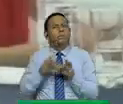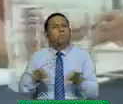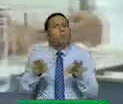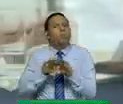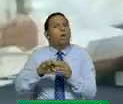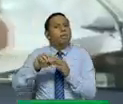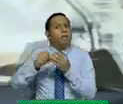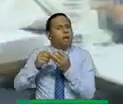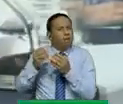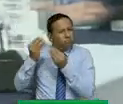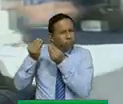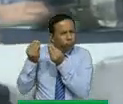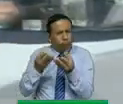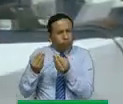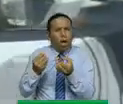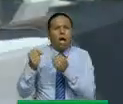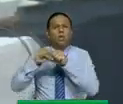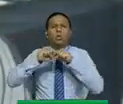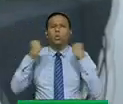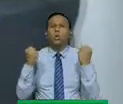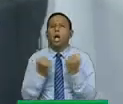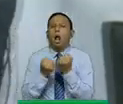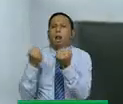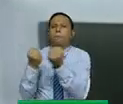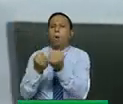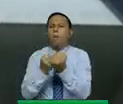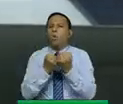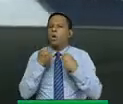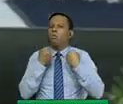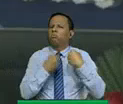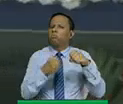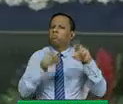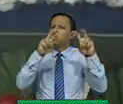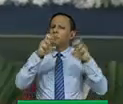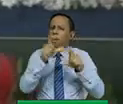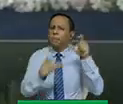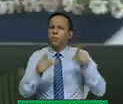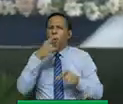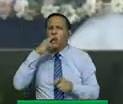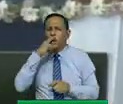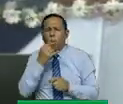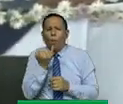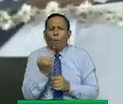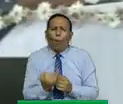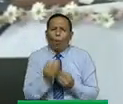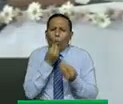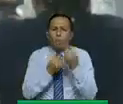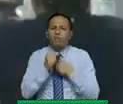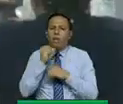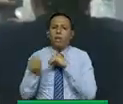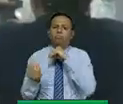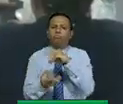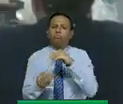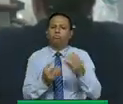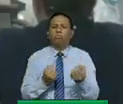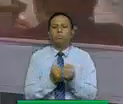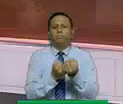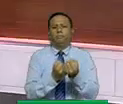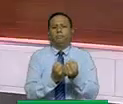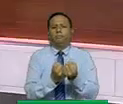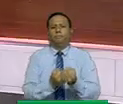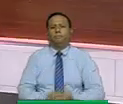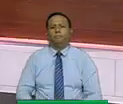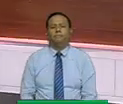Enfatizaron la lucha contra la desnutrición crónica infantil. Informó Adriana Peralta.